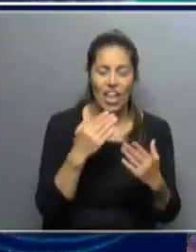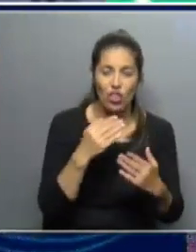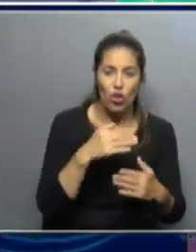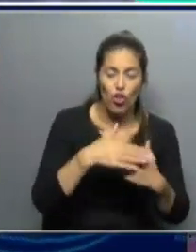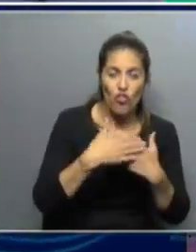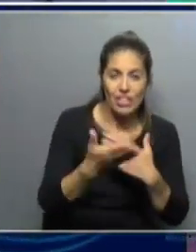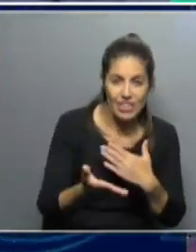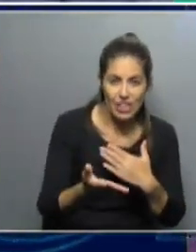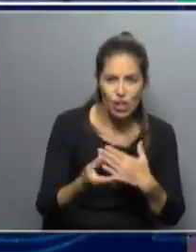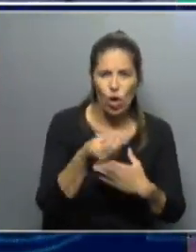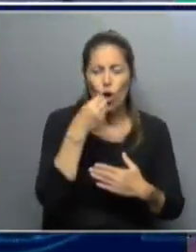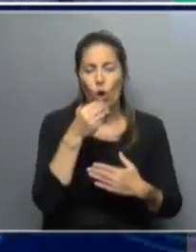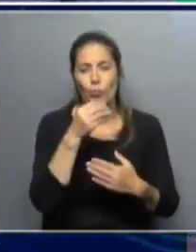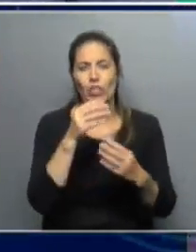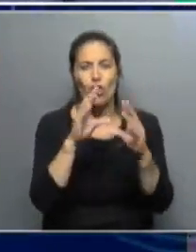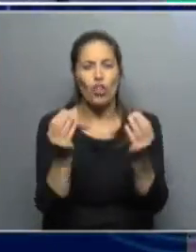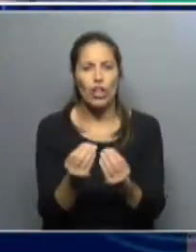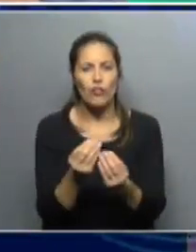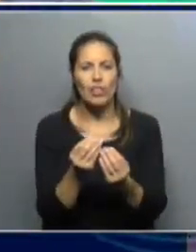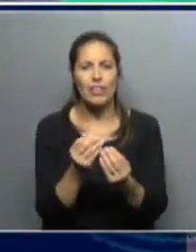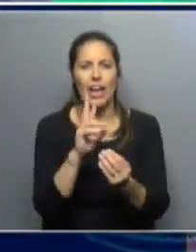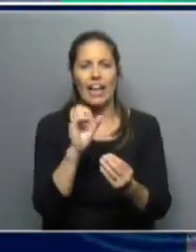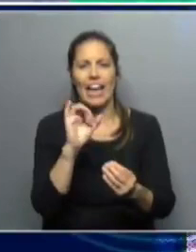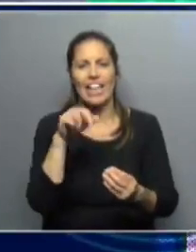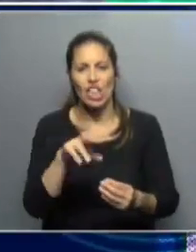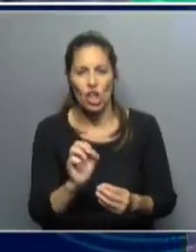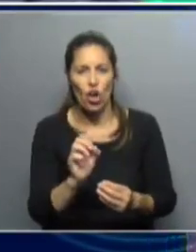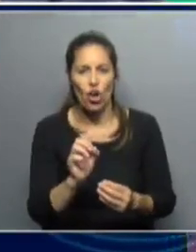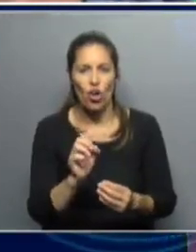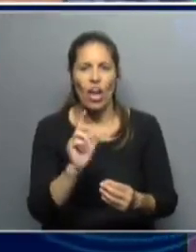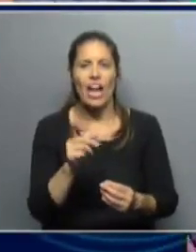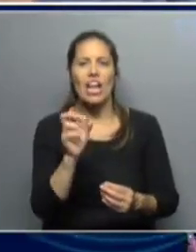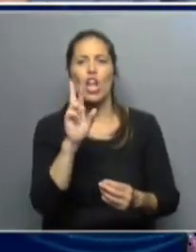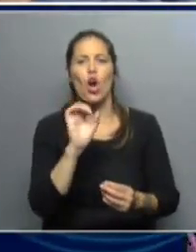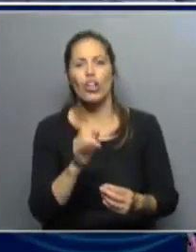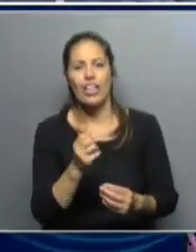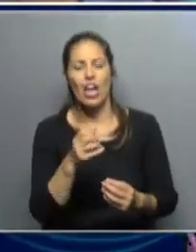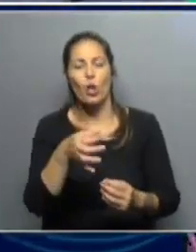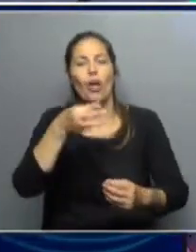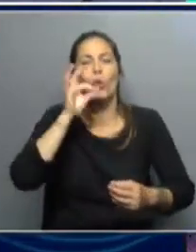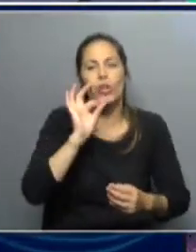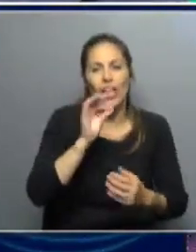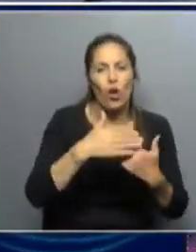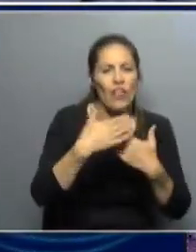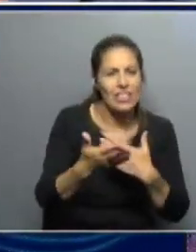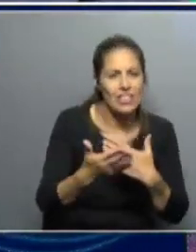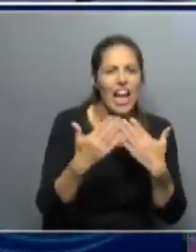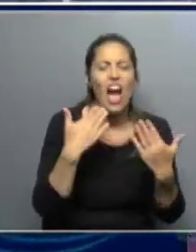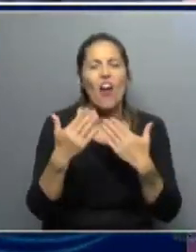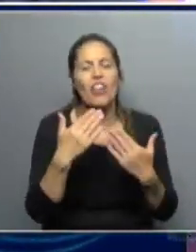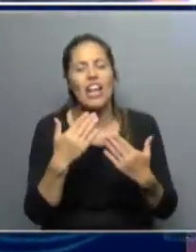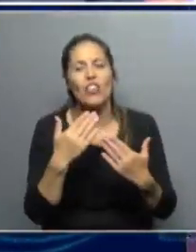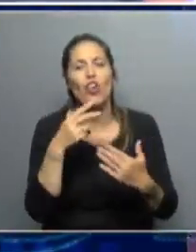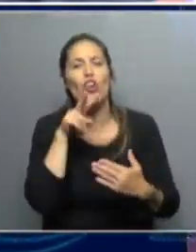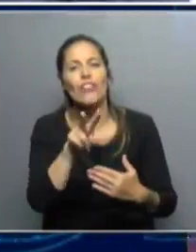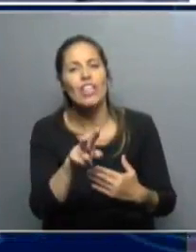momento a Walter Reino, a Gloria de Levy tomando un té con la vecina, o sea, y conversando de la obra y conversando de lo que vieron, y por qué el